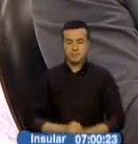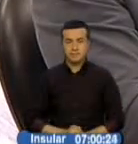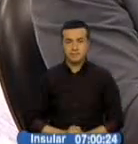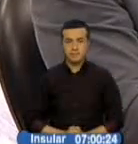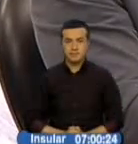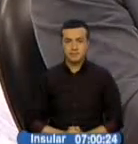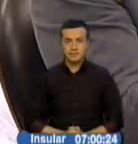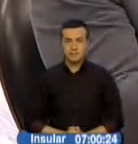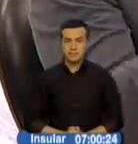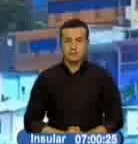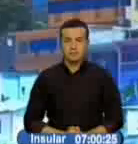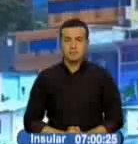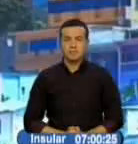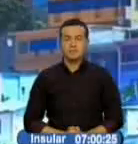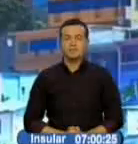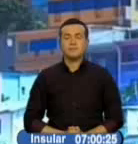TV.